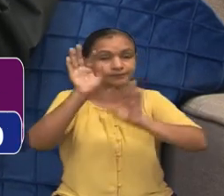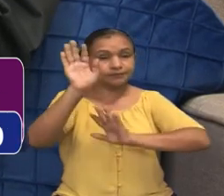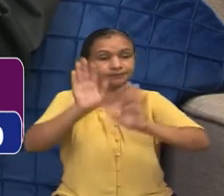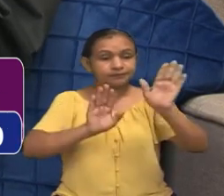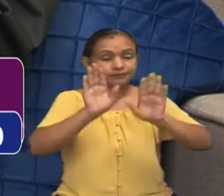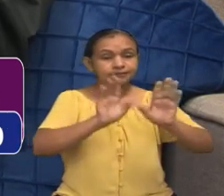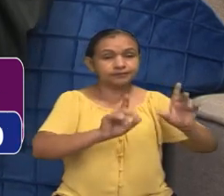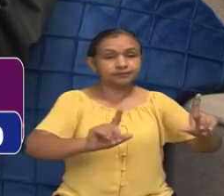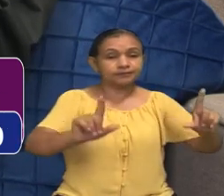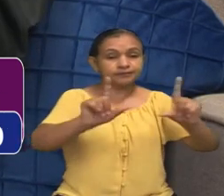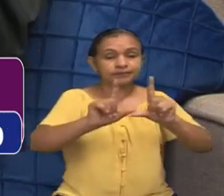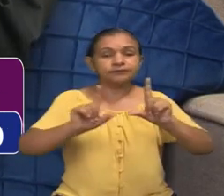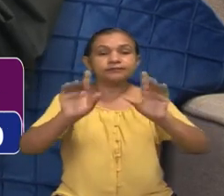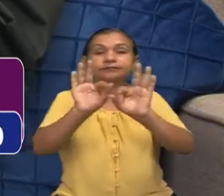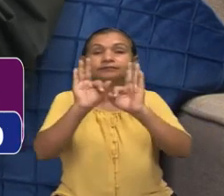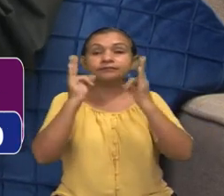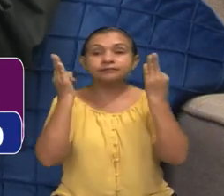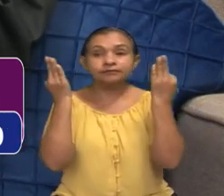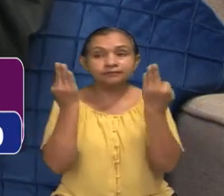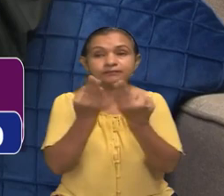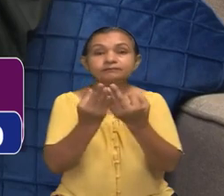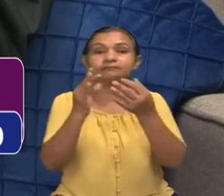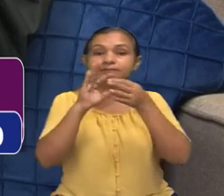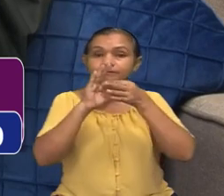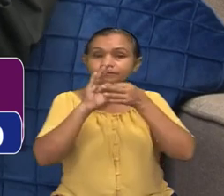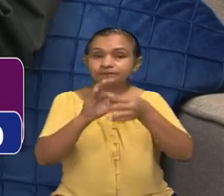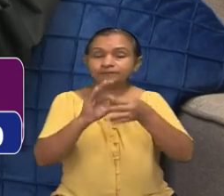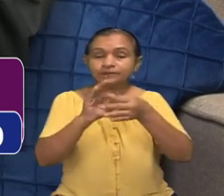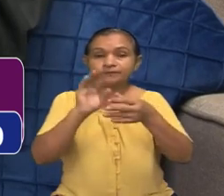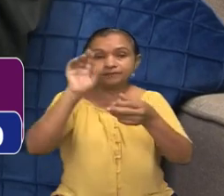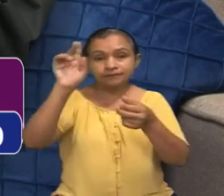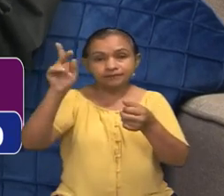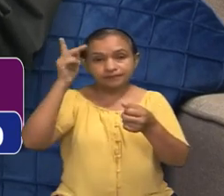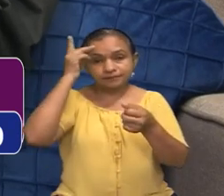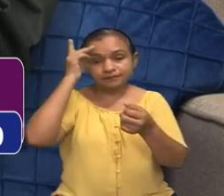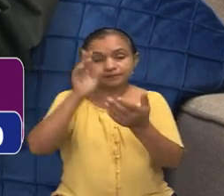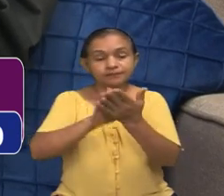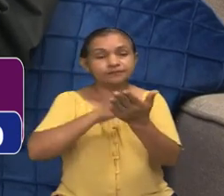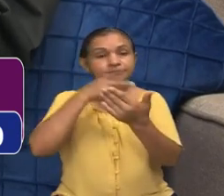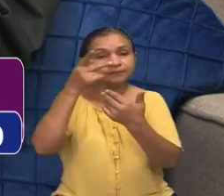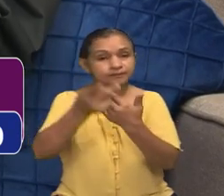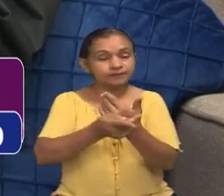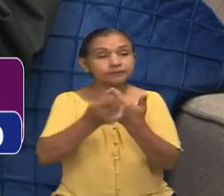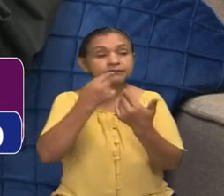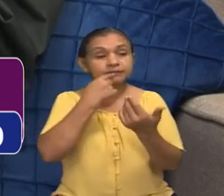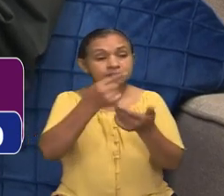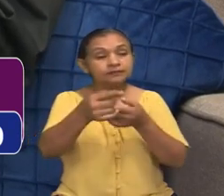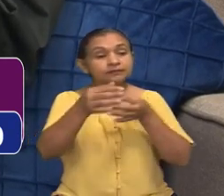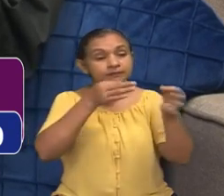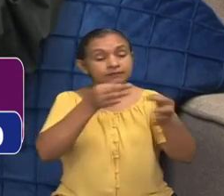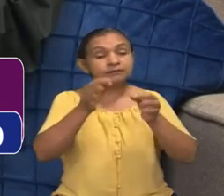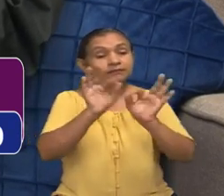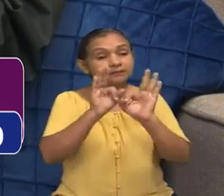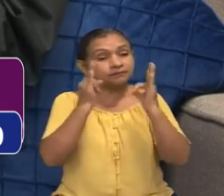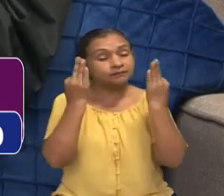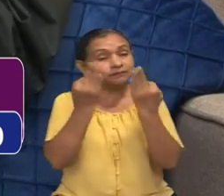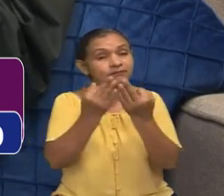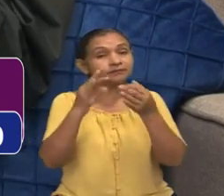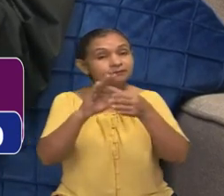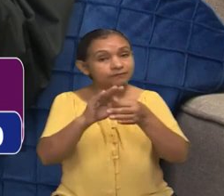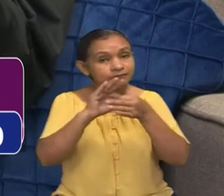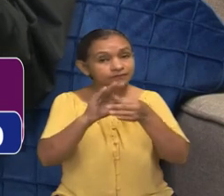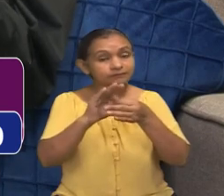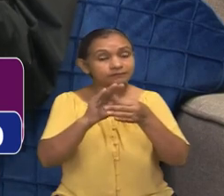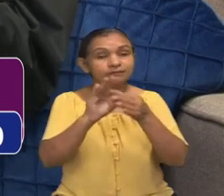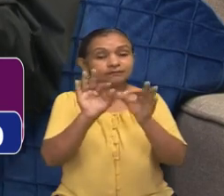personas adultas mayores es la familia. O sea, nuestras políticas, nuestros programas hacen mucho énfasis en eso, que los adultos mayores